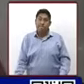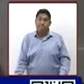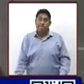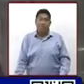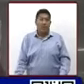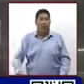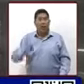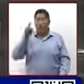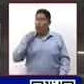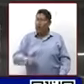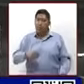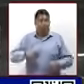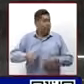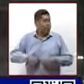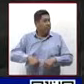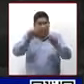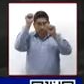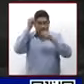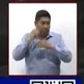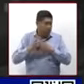Tienen que continuar nomás.